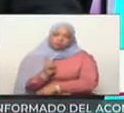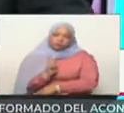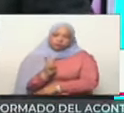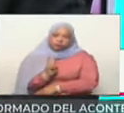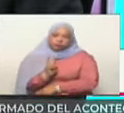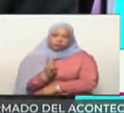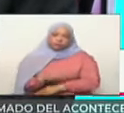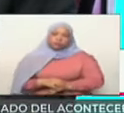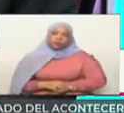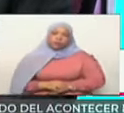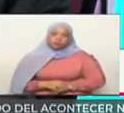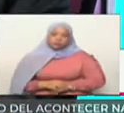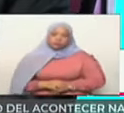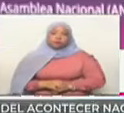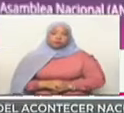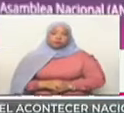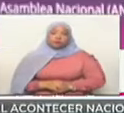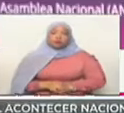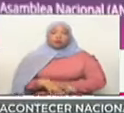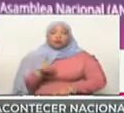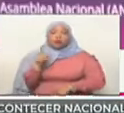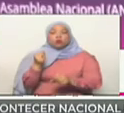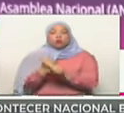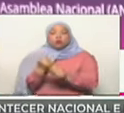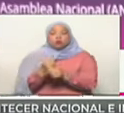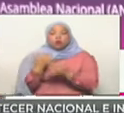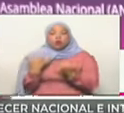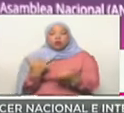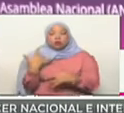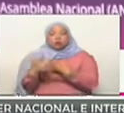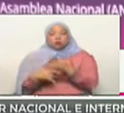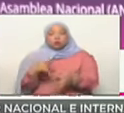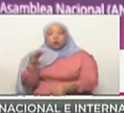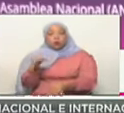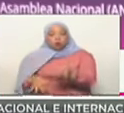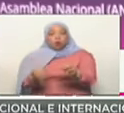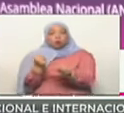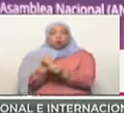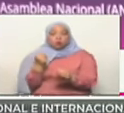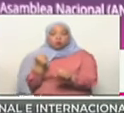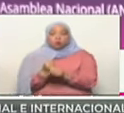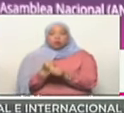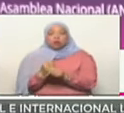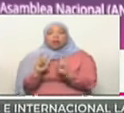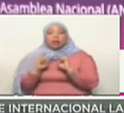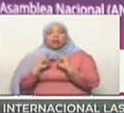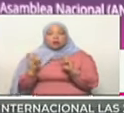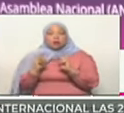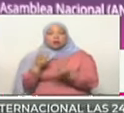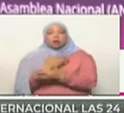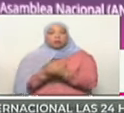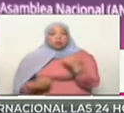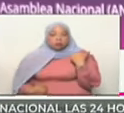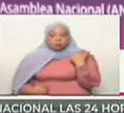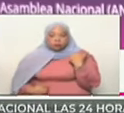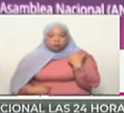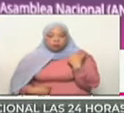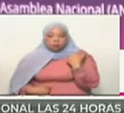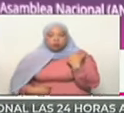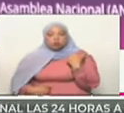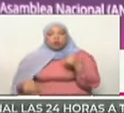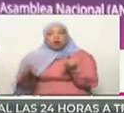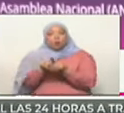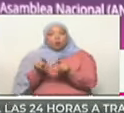duda, empezando por lo moral, como usted lo dice. Y hablando justamente de este tema, presidente, citamos a La